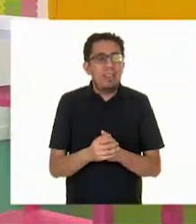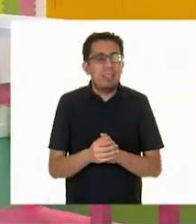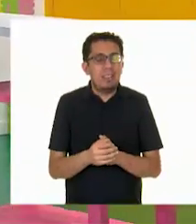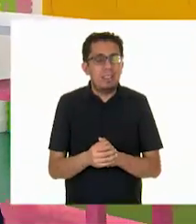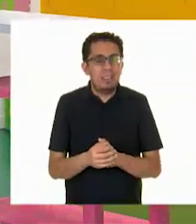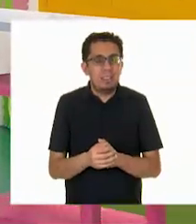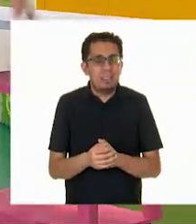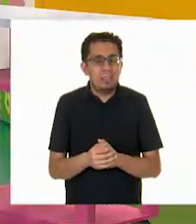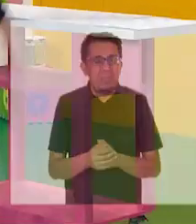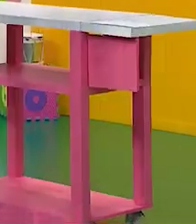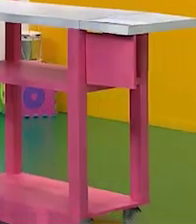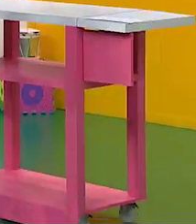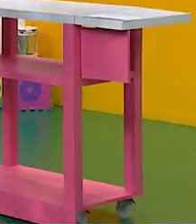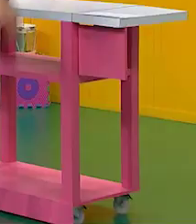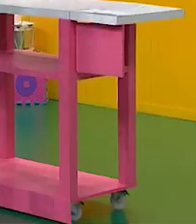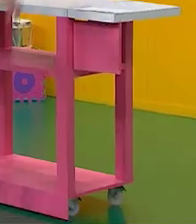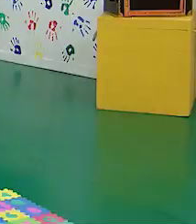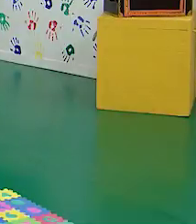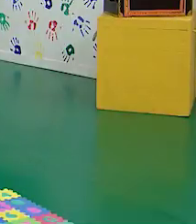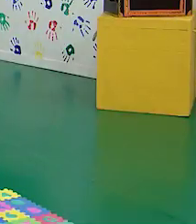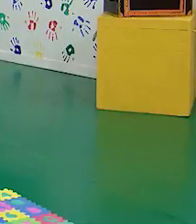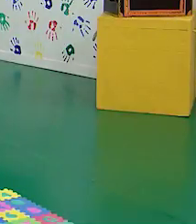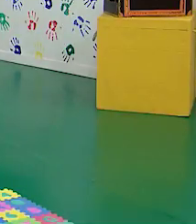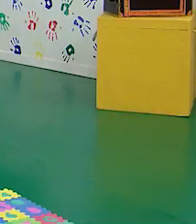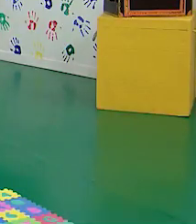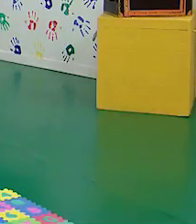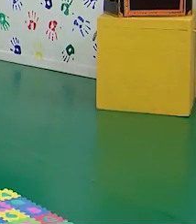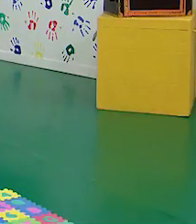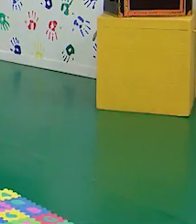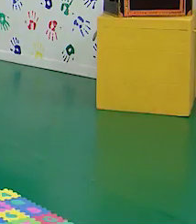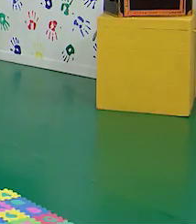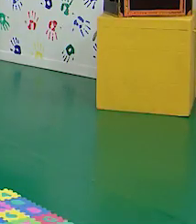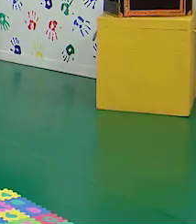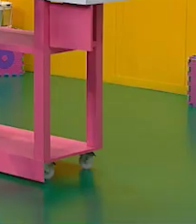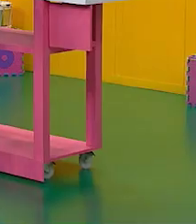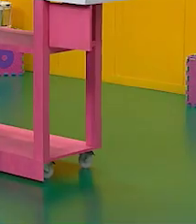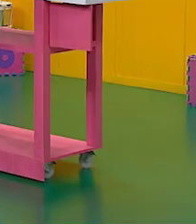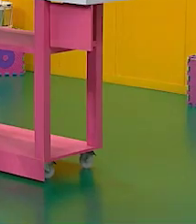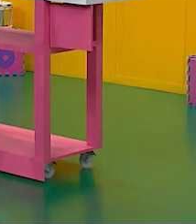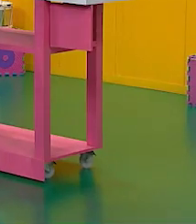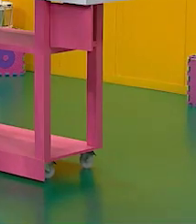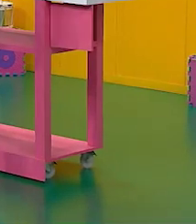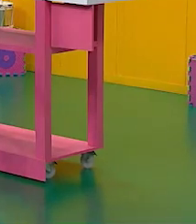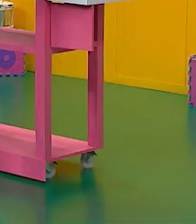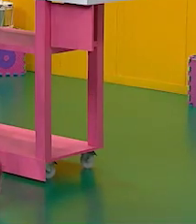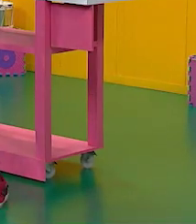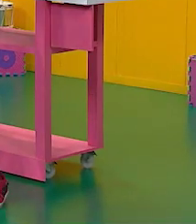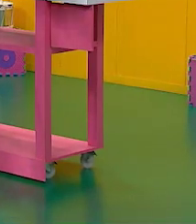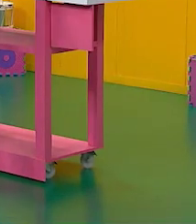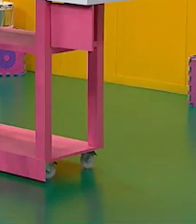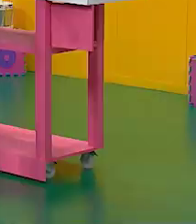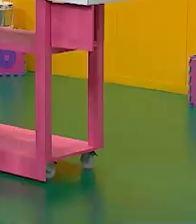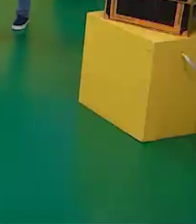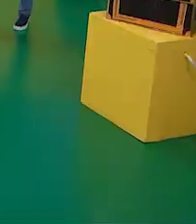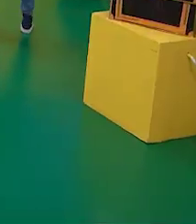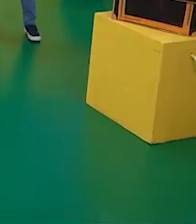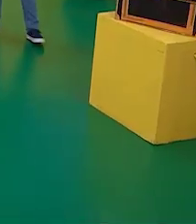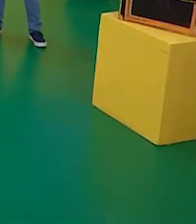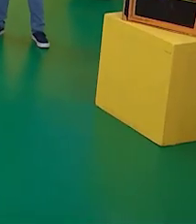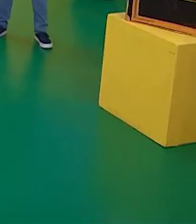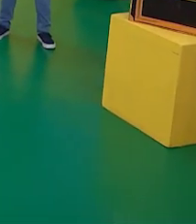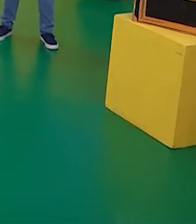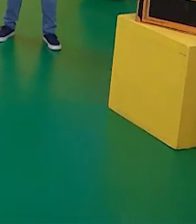1, 2, 3, 4, 5, 6, 7, 8,